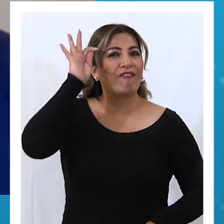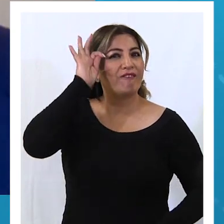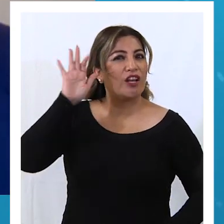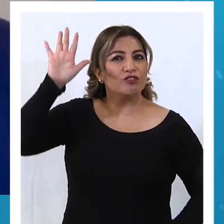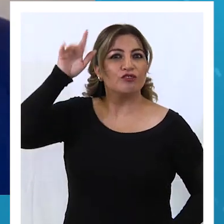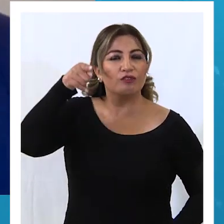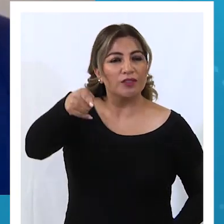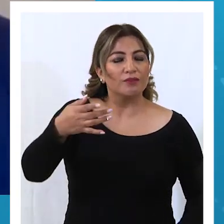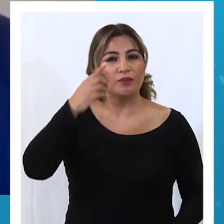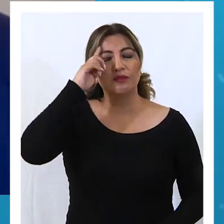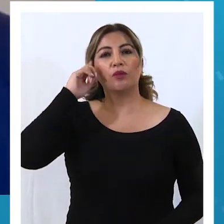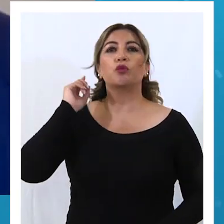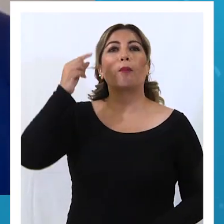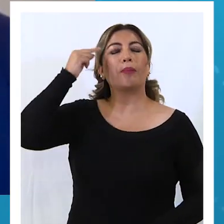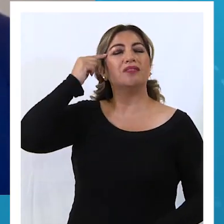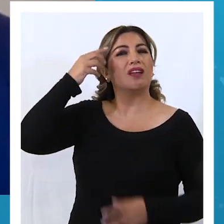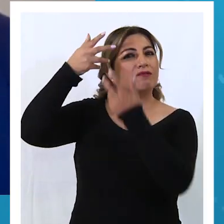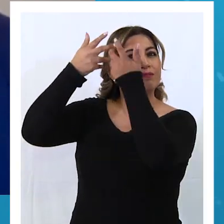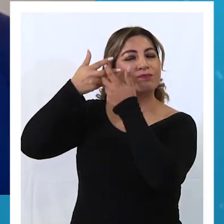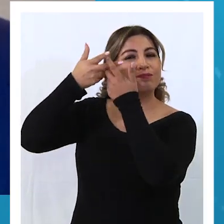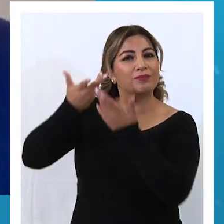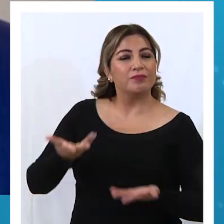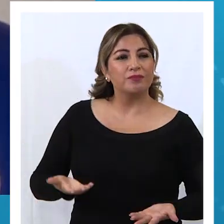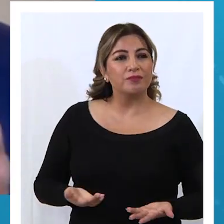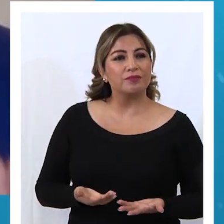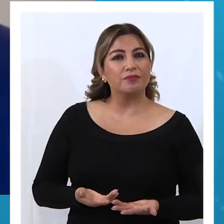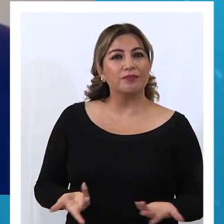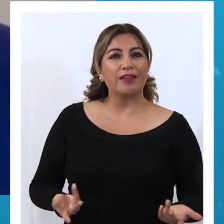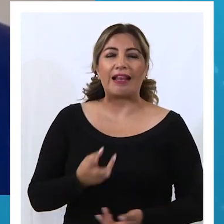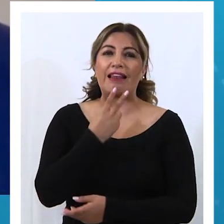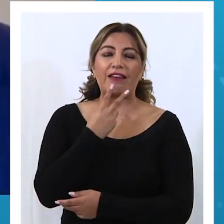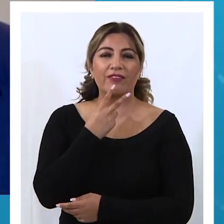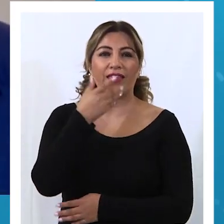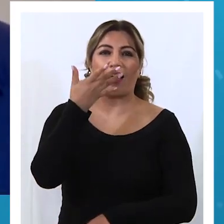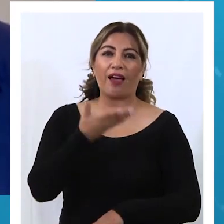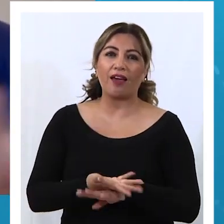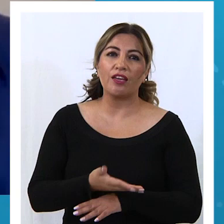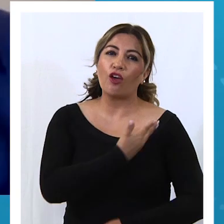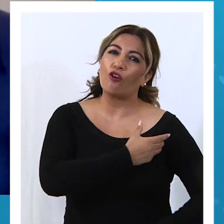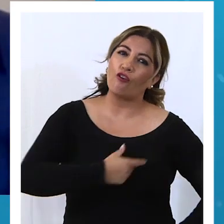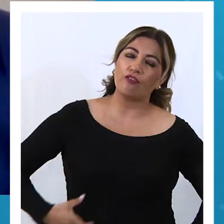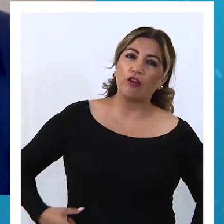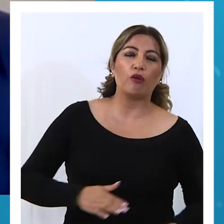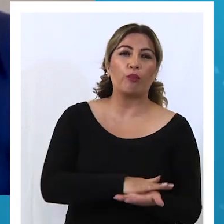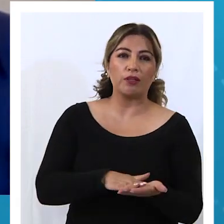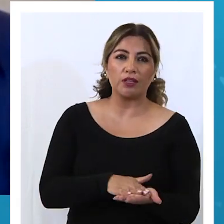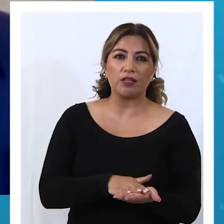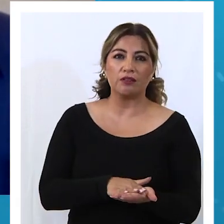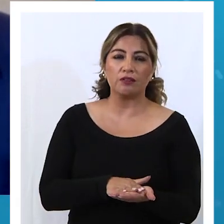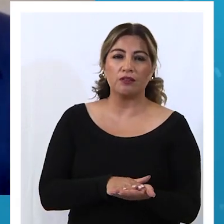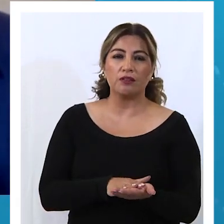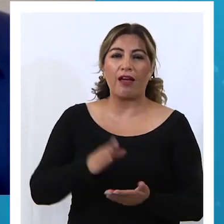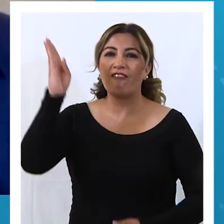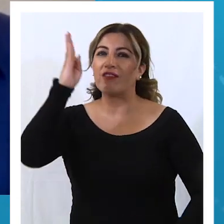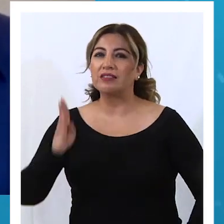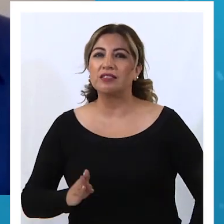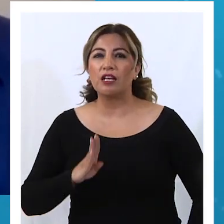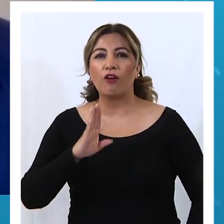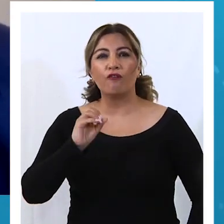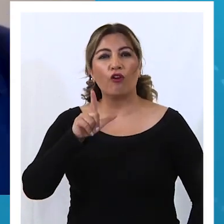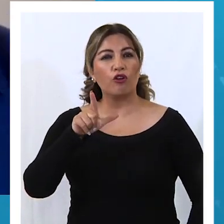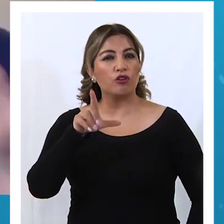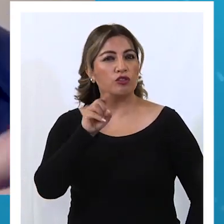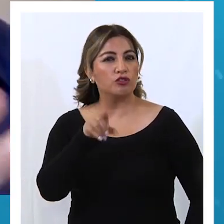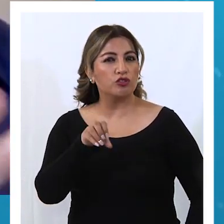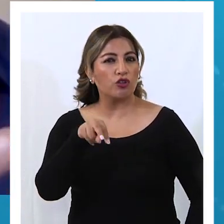las ves? Posturas que, la filosofía que puede haber detrás de cada gobierno, como por ejemplo el caso de Bolsonaro,